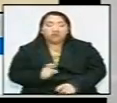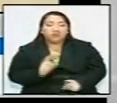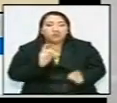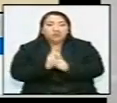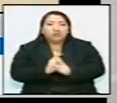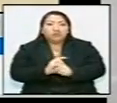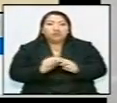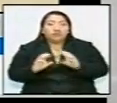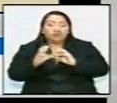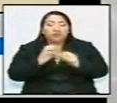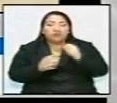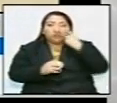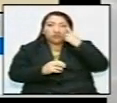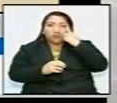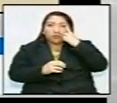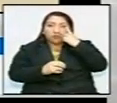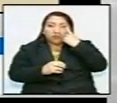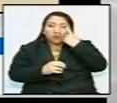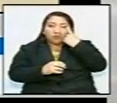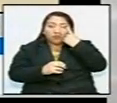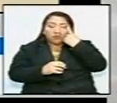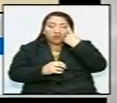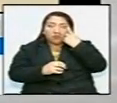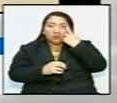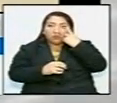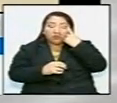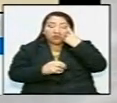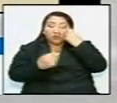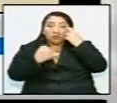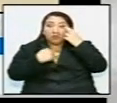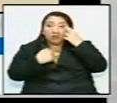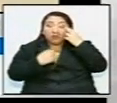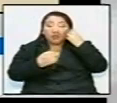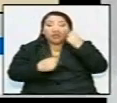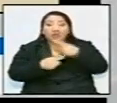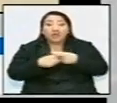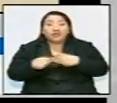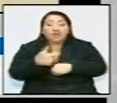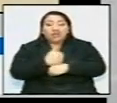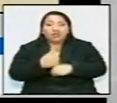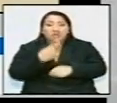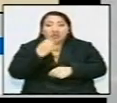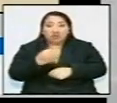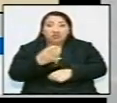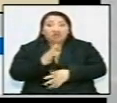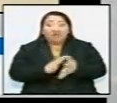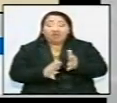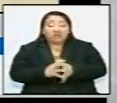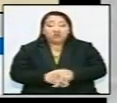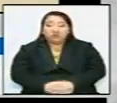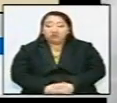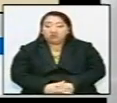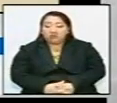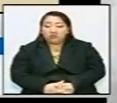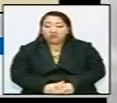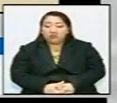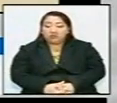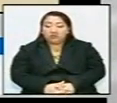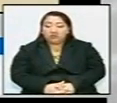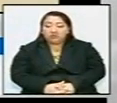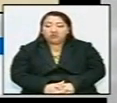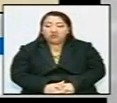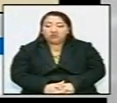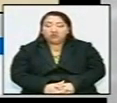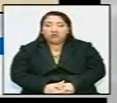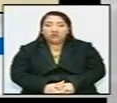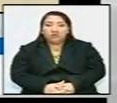medios de comunicación como mi ex asesor. Esto es completamente falso. Quiero recalcar